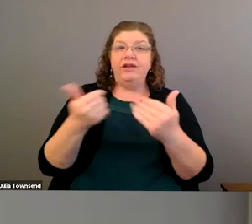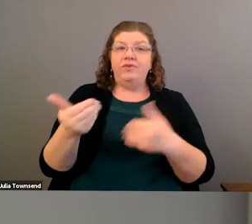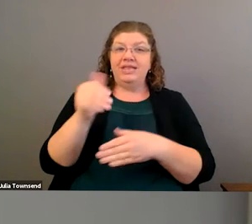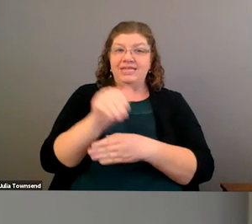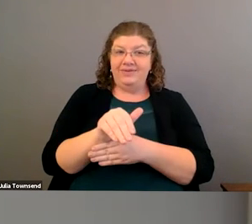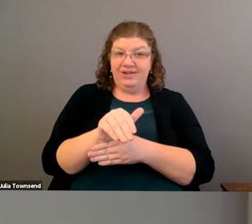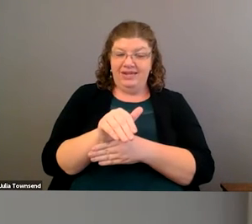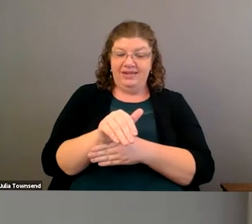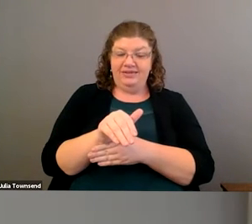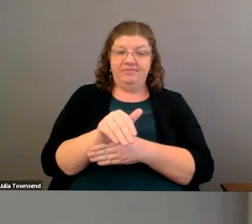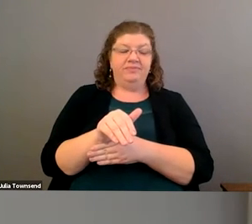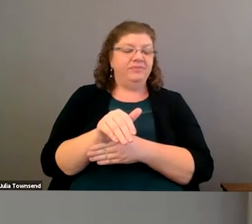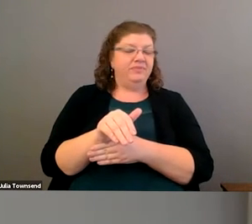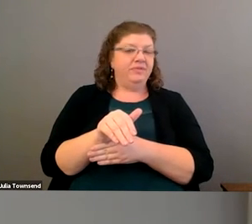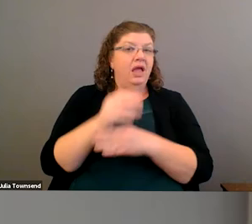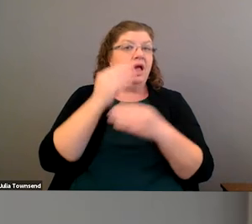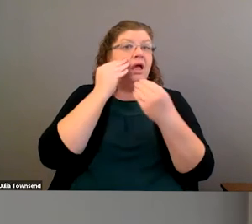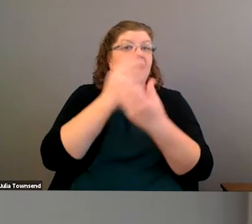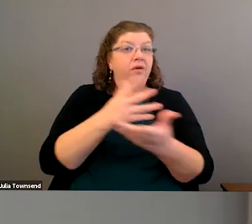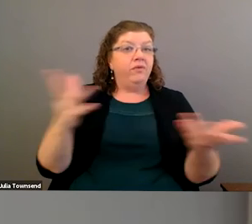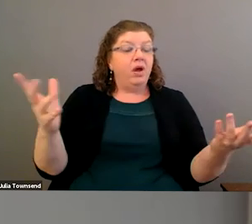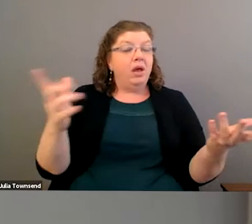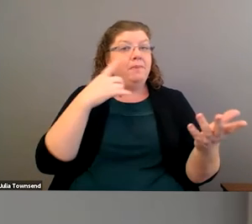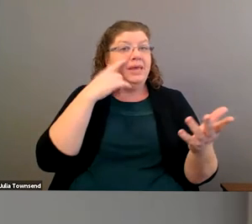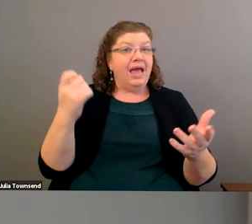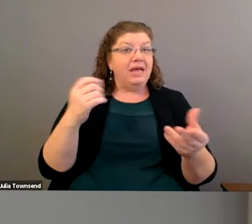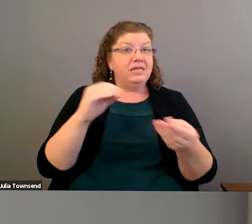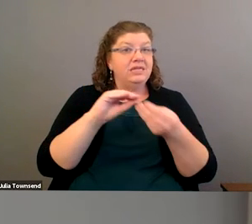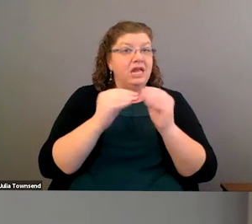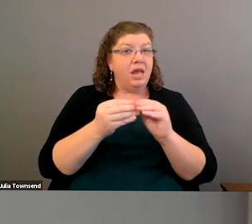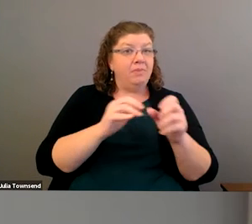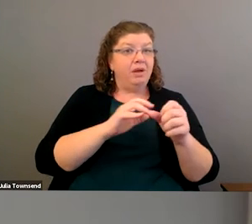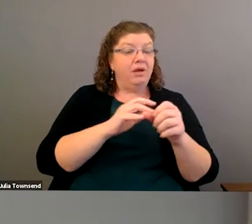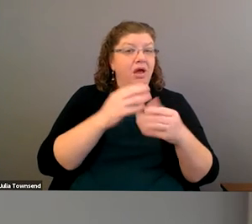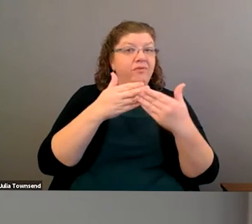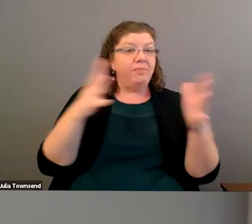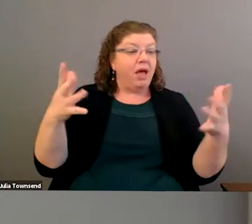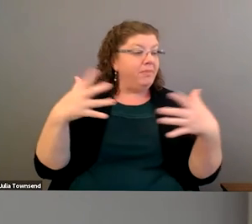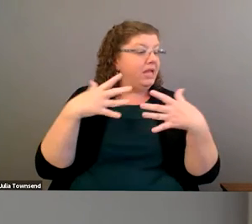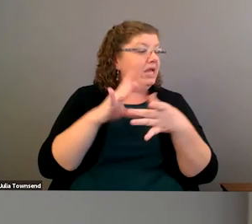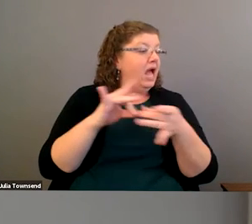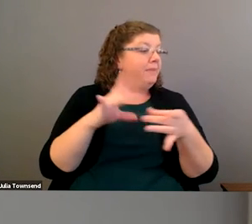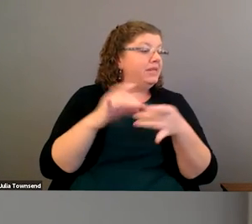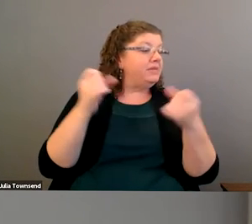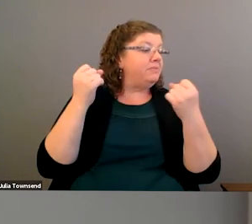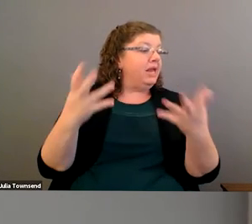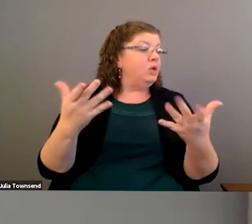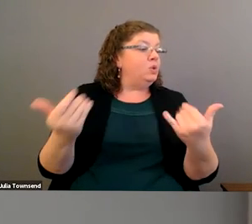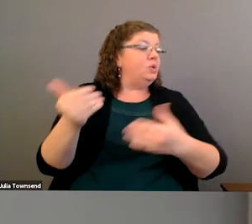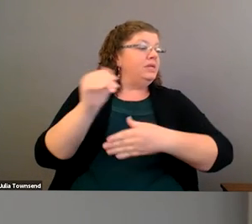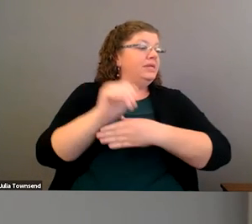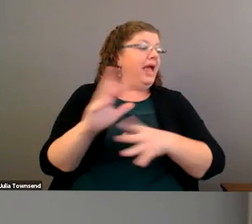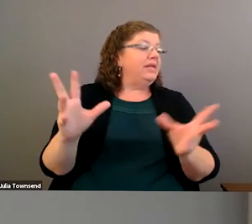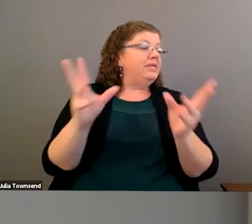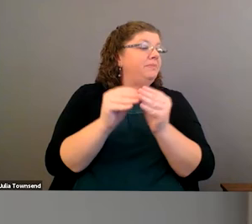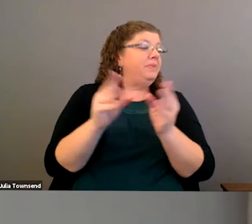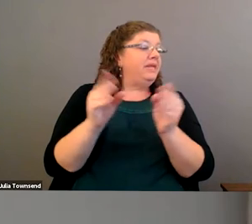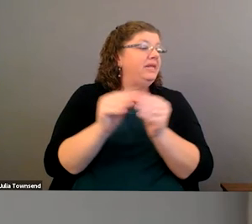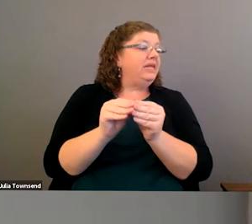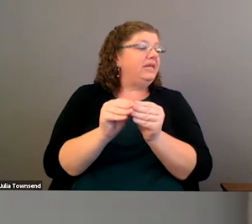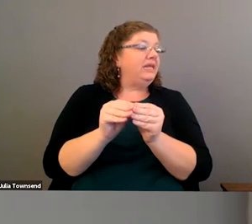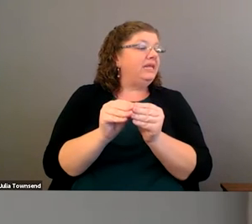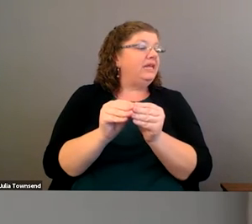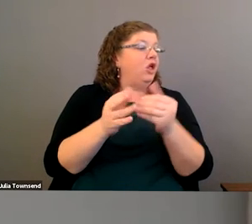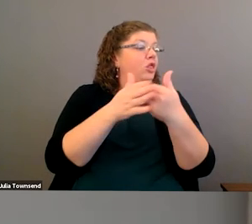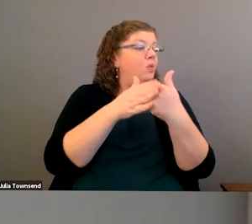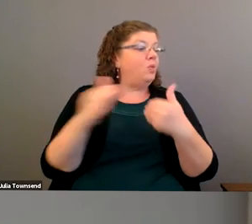sobre temas que no aparecen en el orden del día de hoy. Debido a la cantidad de comentarios del público que tenemos esta noche, a